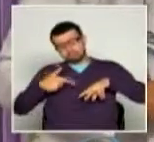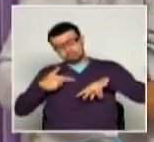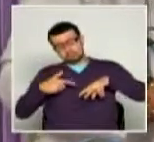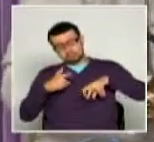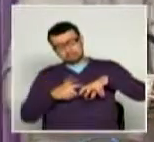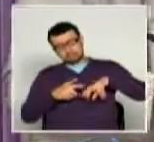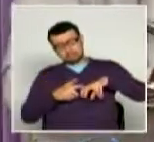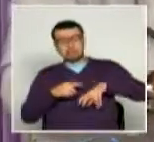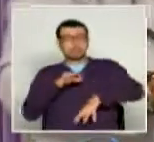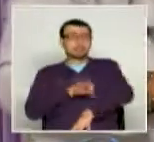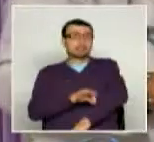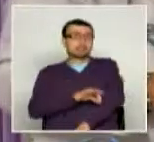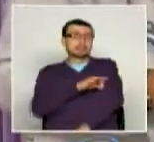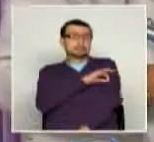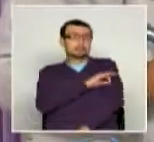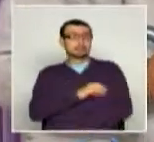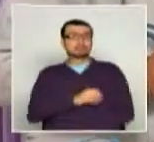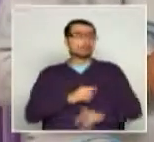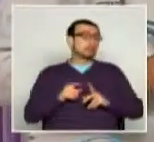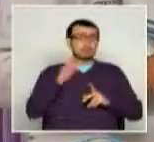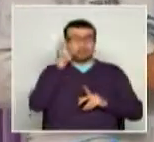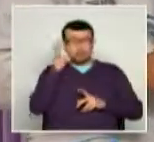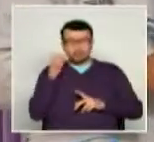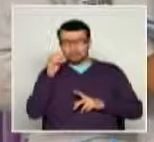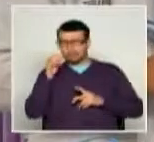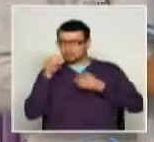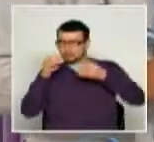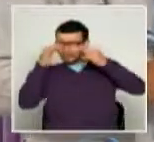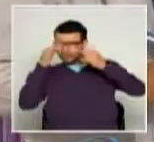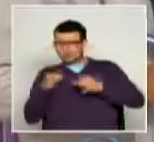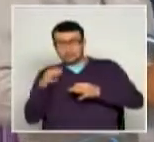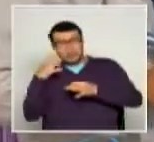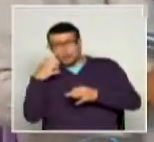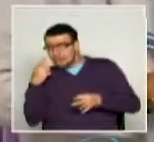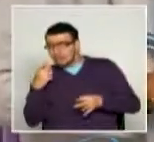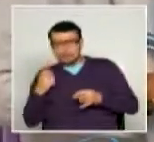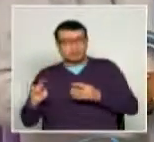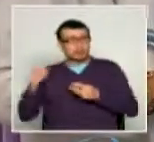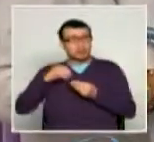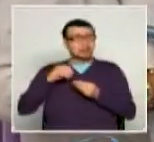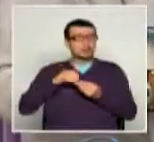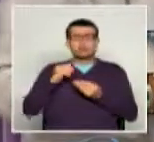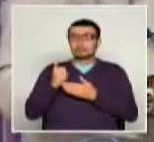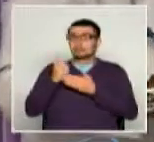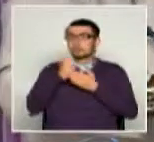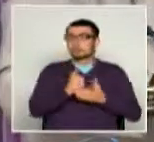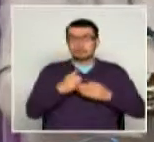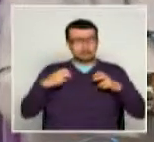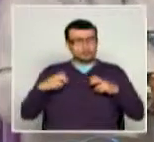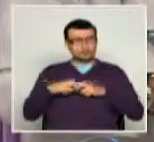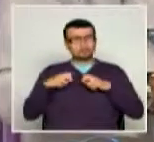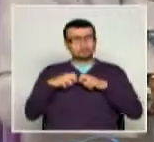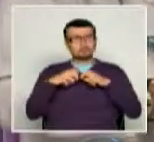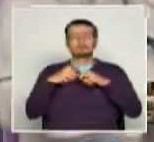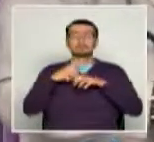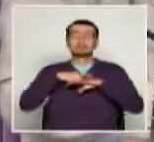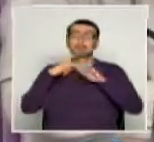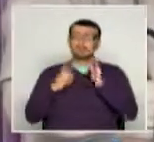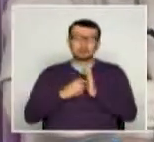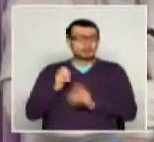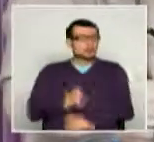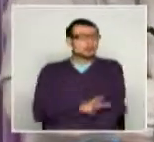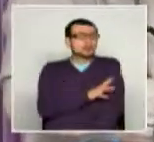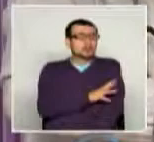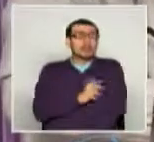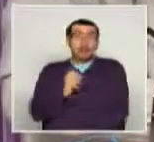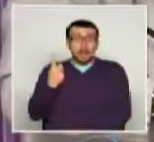terapia neural, pero si queremos hacer, digamos, un enfoque más alto del síntoma a nivel electromagnético o a nivel